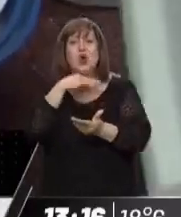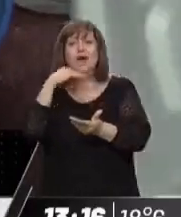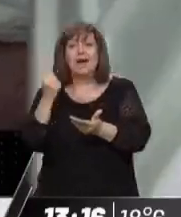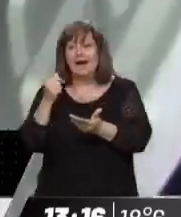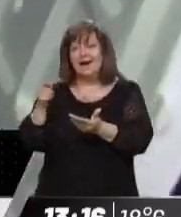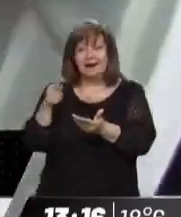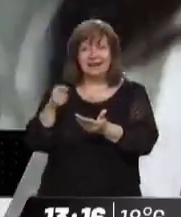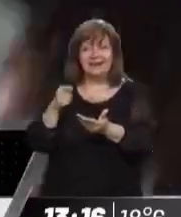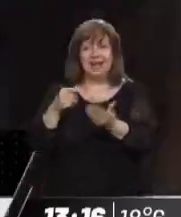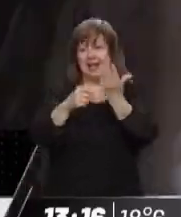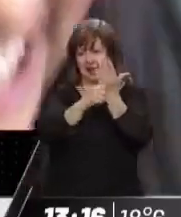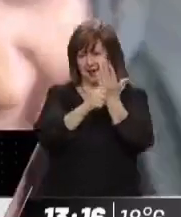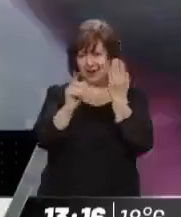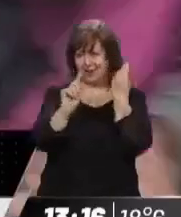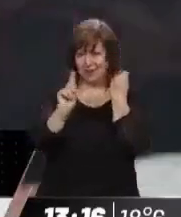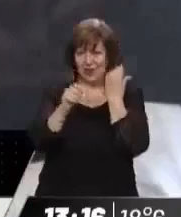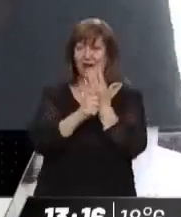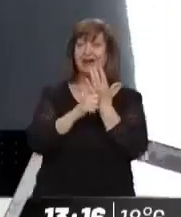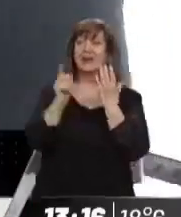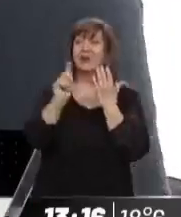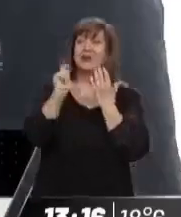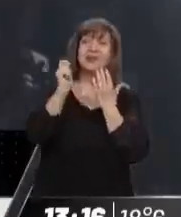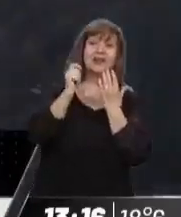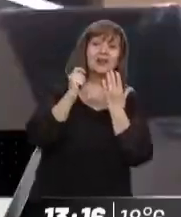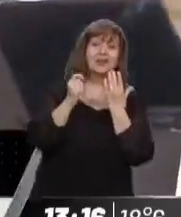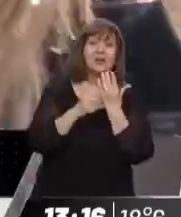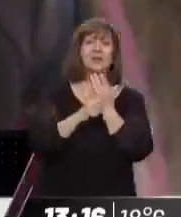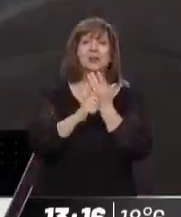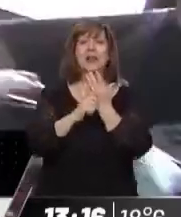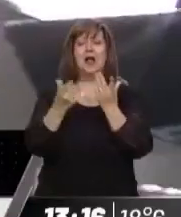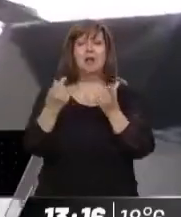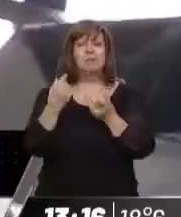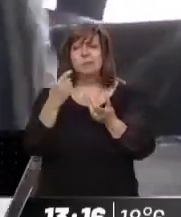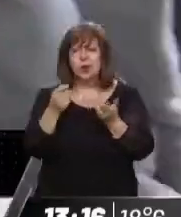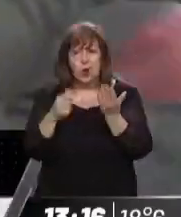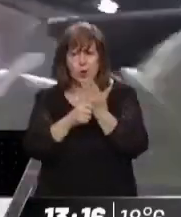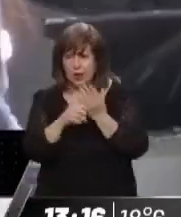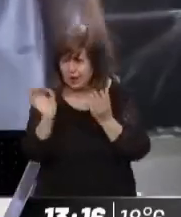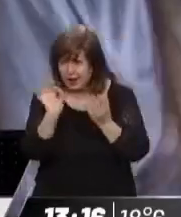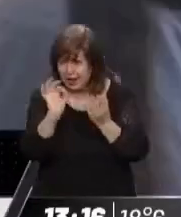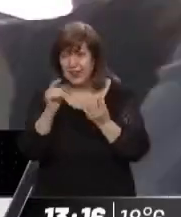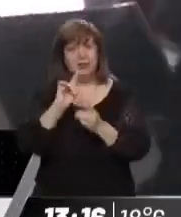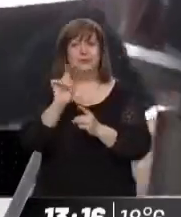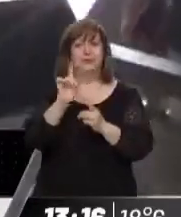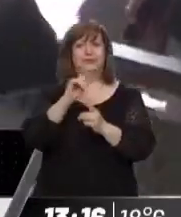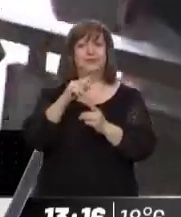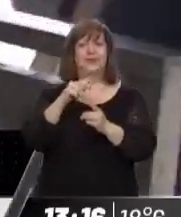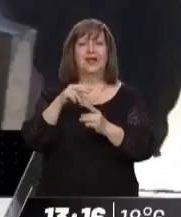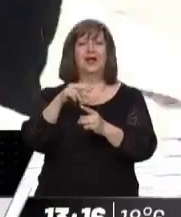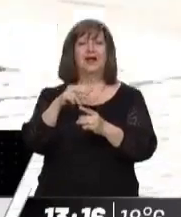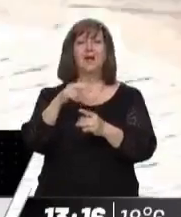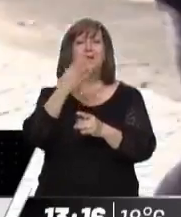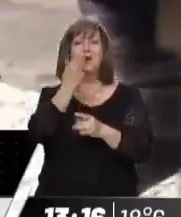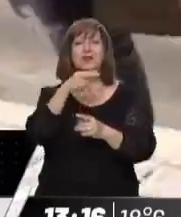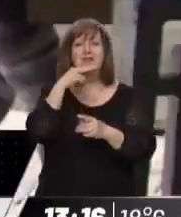vegetariana. ¿Quién es la vegetariana? A ver quién. Bien, a ver, con el tema de ser vegetariano, ¿se te complica? ¿Que tus amigas te acompañan en esa?